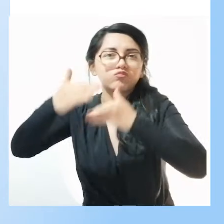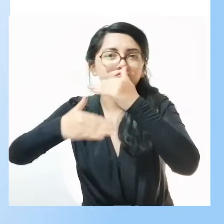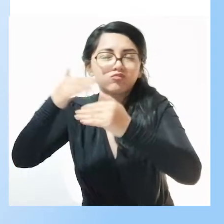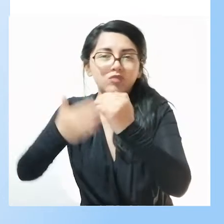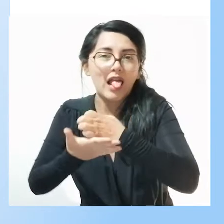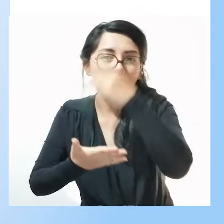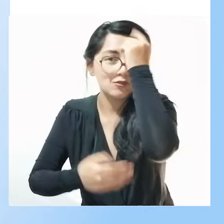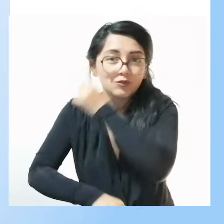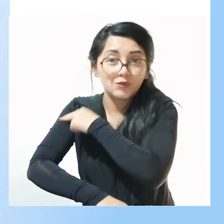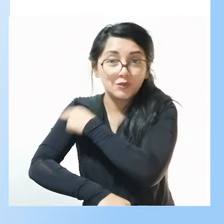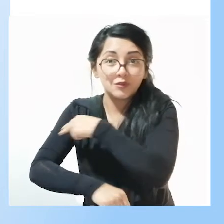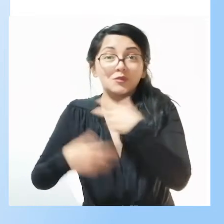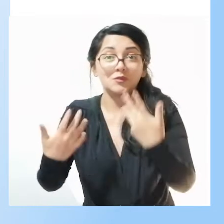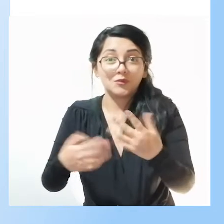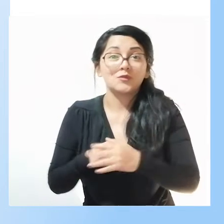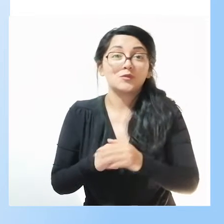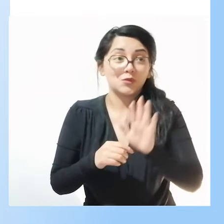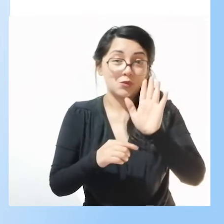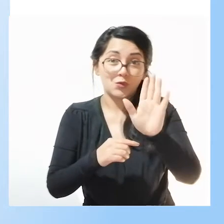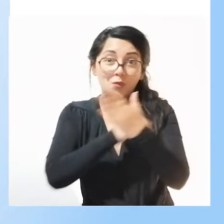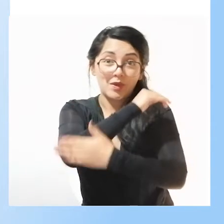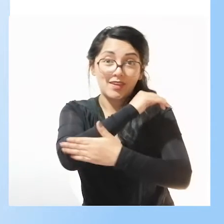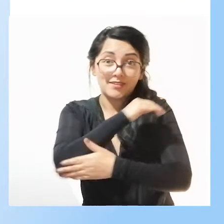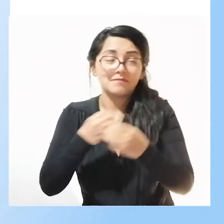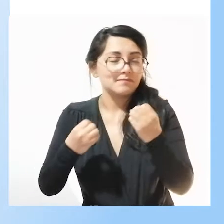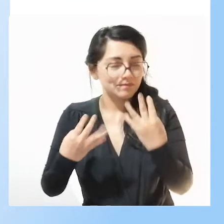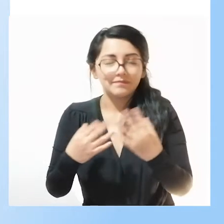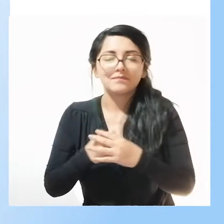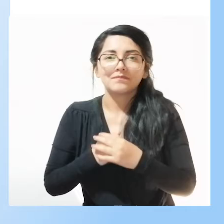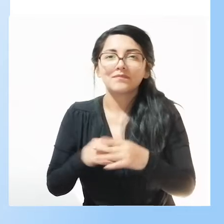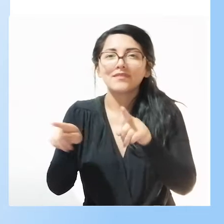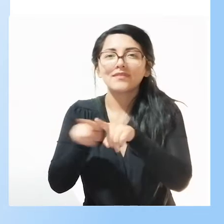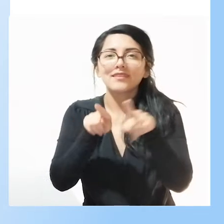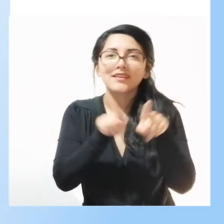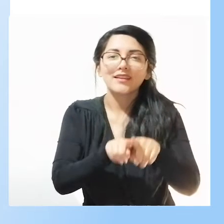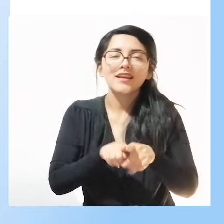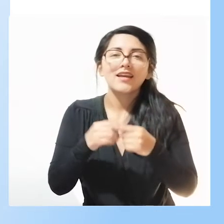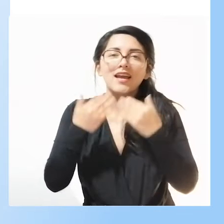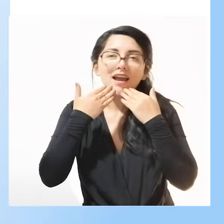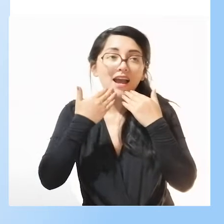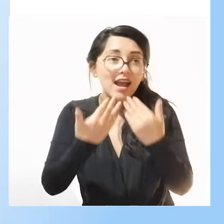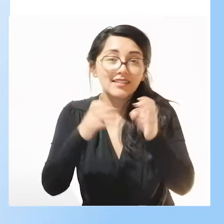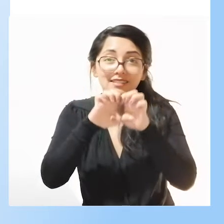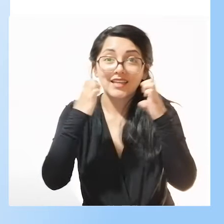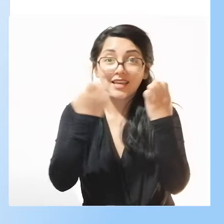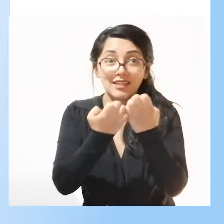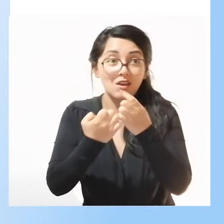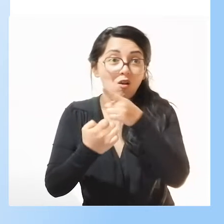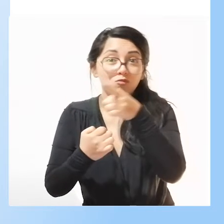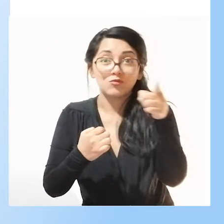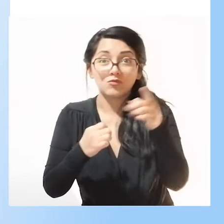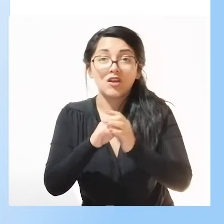pedagogía hospitalaria en el país. También quiero agradecer a todo el equipo organizador de